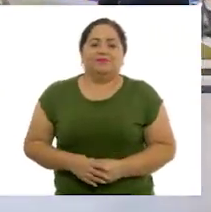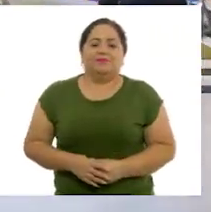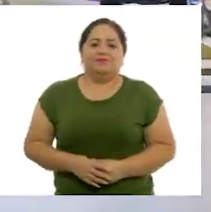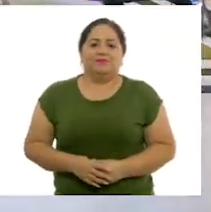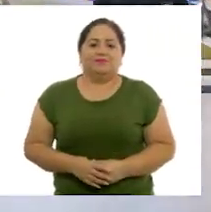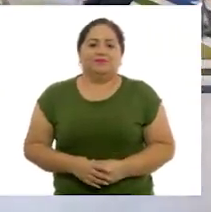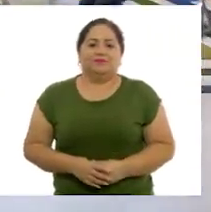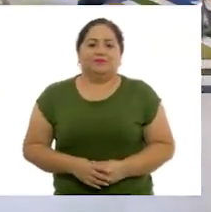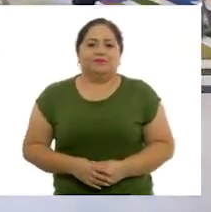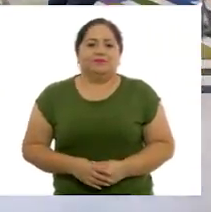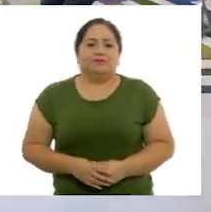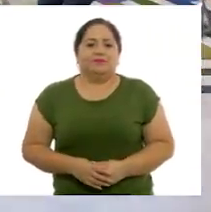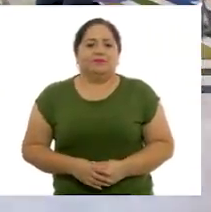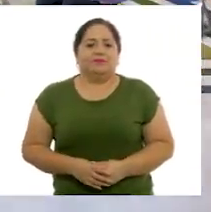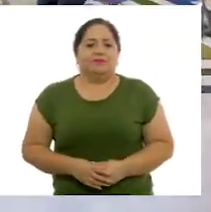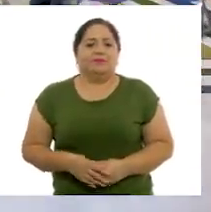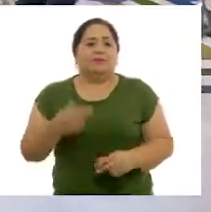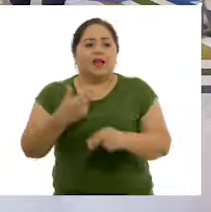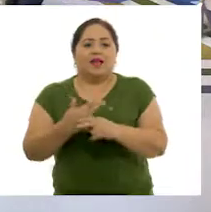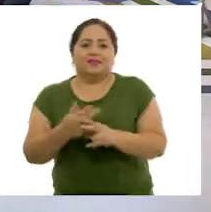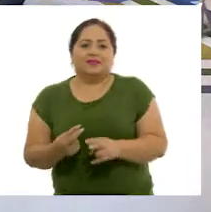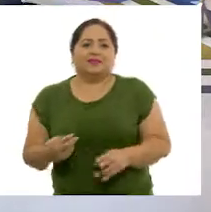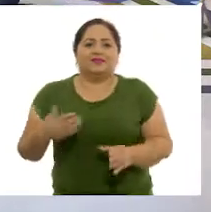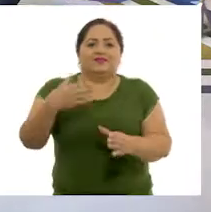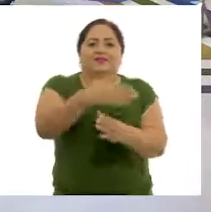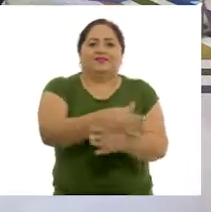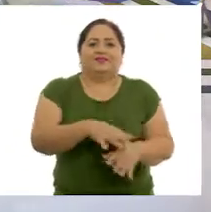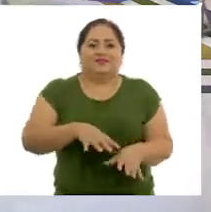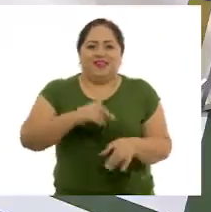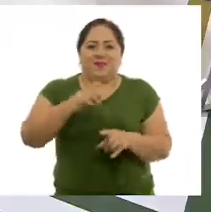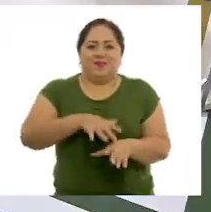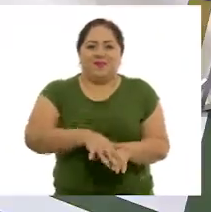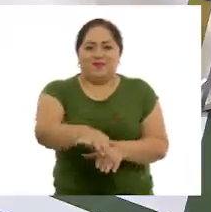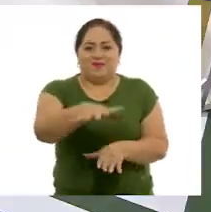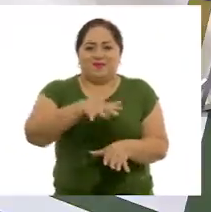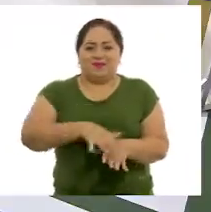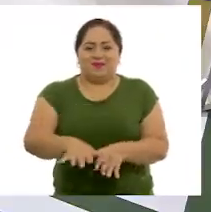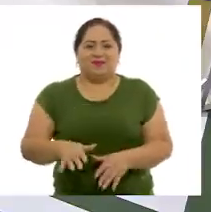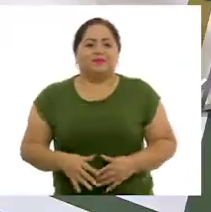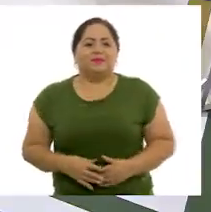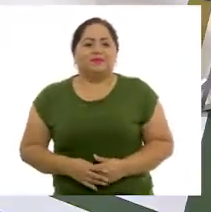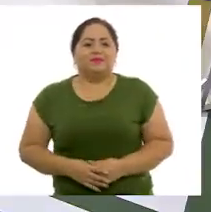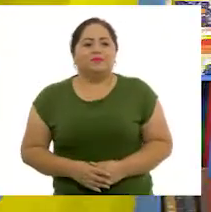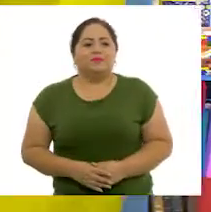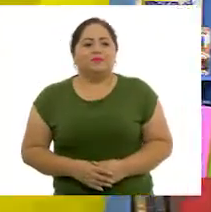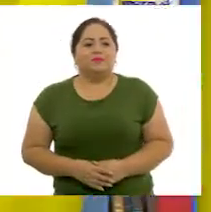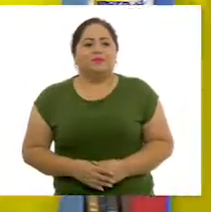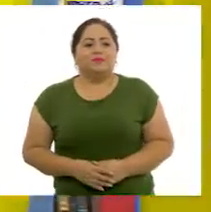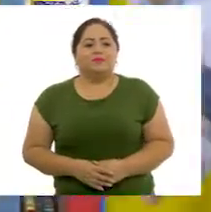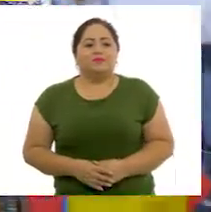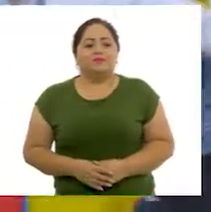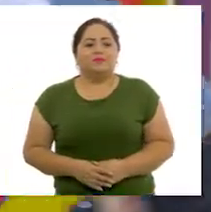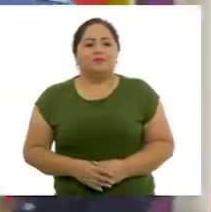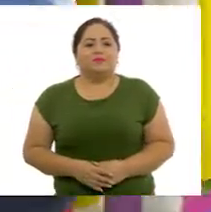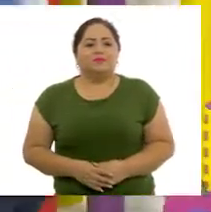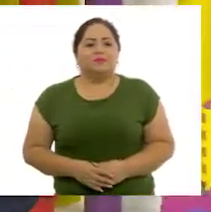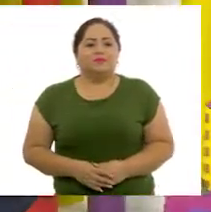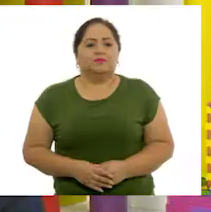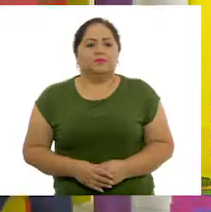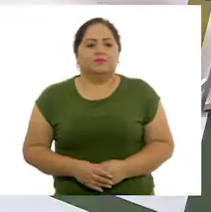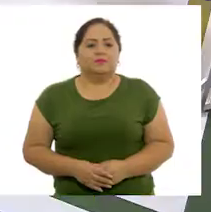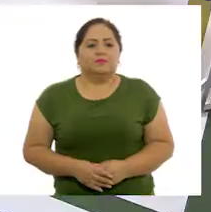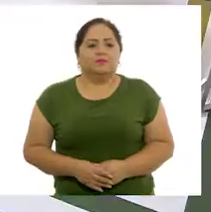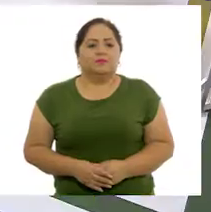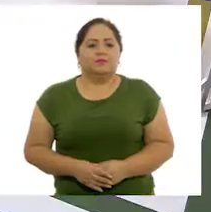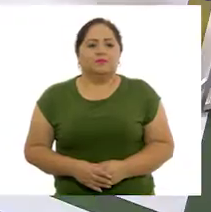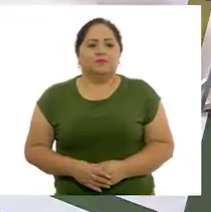corazón. Y vamos llegando hasta el otro lado. Y la última que está muy lejos. Y llegué hasta el otro lado.